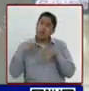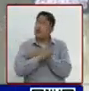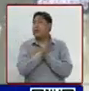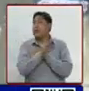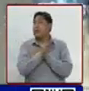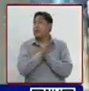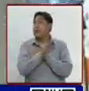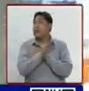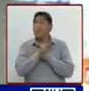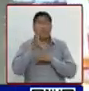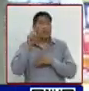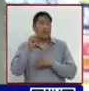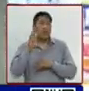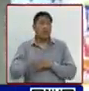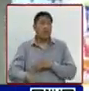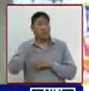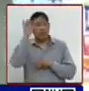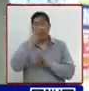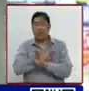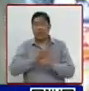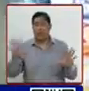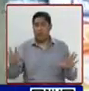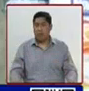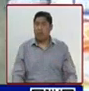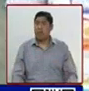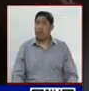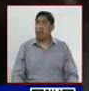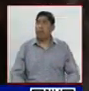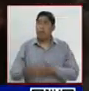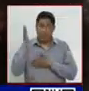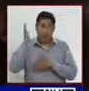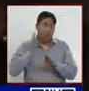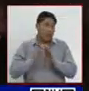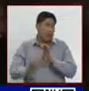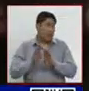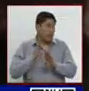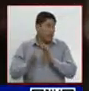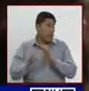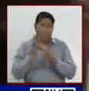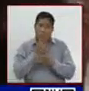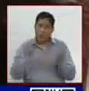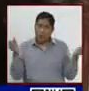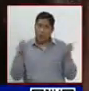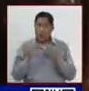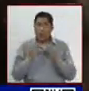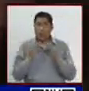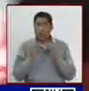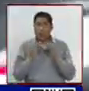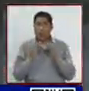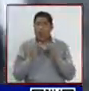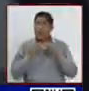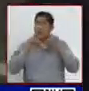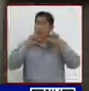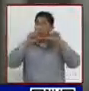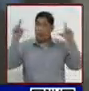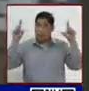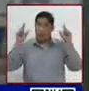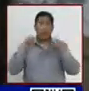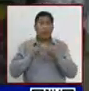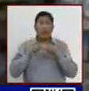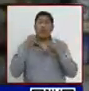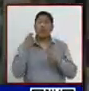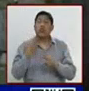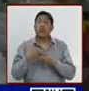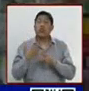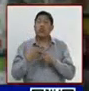por ahí, no les encuentran. Esta puerta parece desapercibida, ¿no? Parece casa, lo que tienen que colocar las asociaciones, el